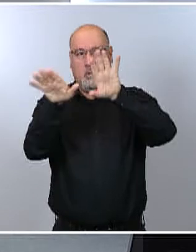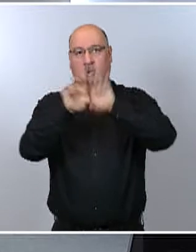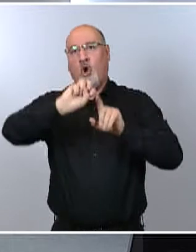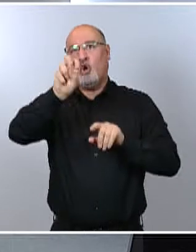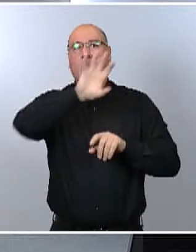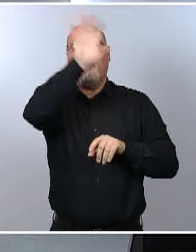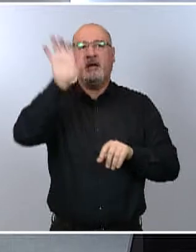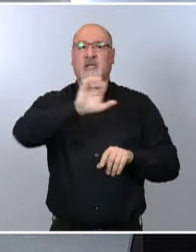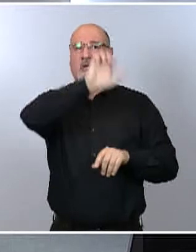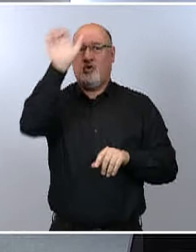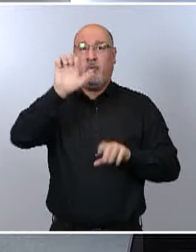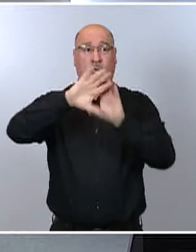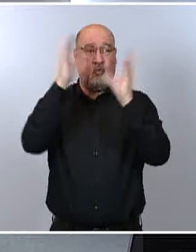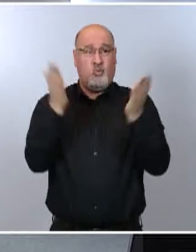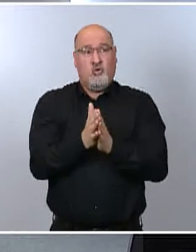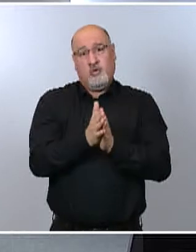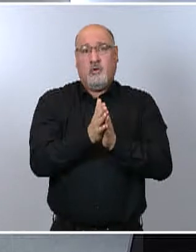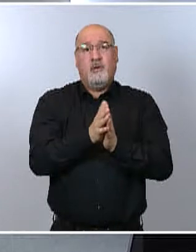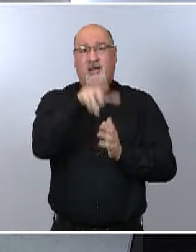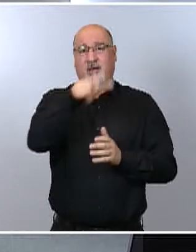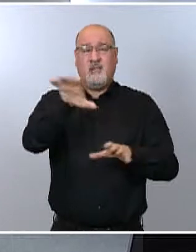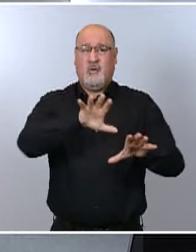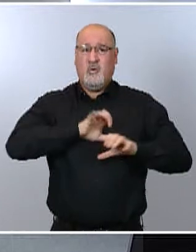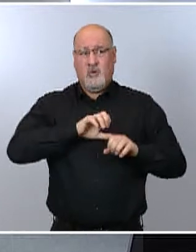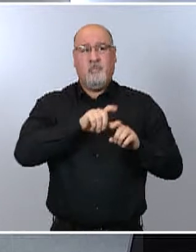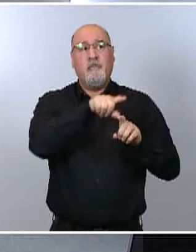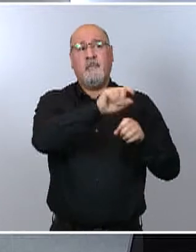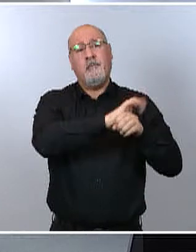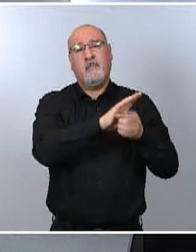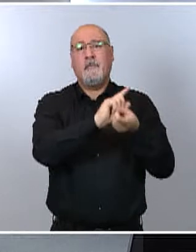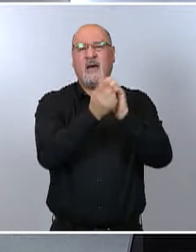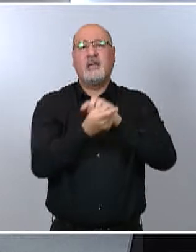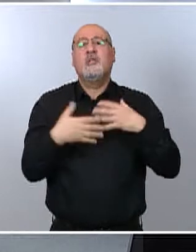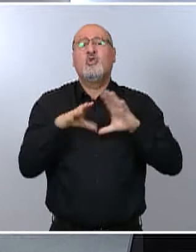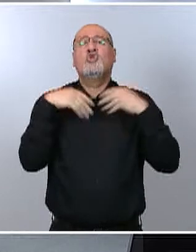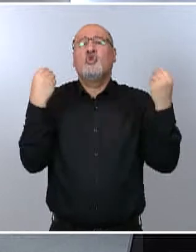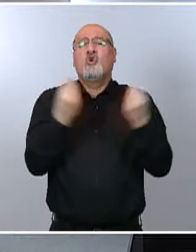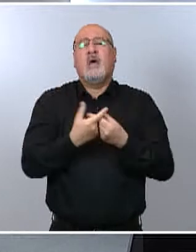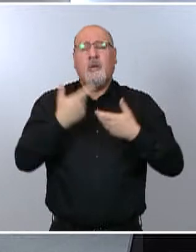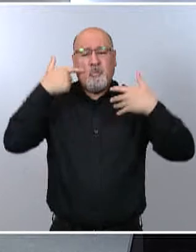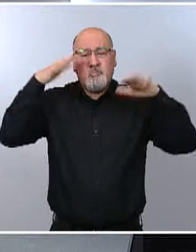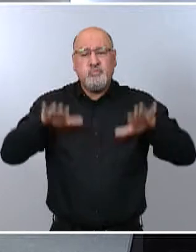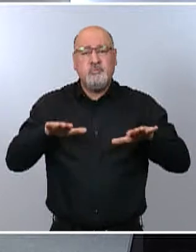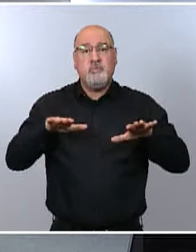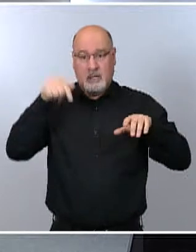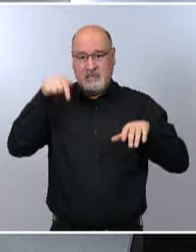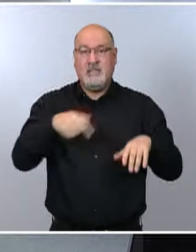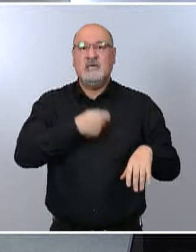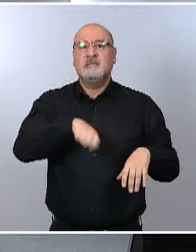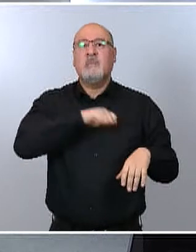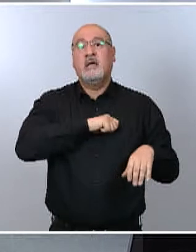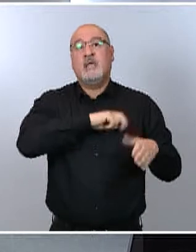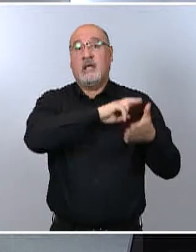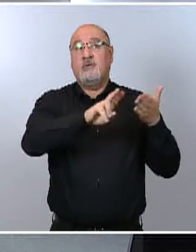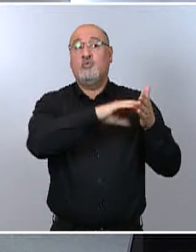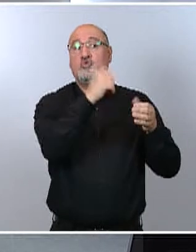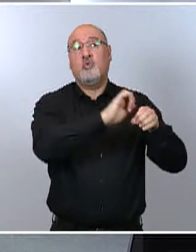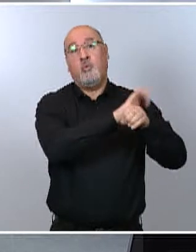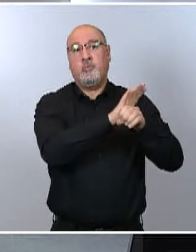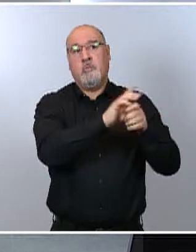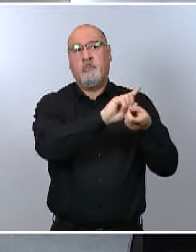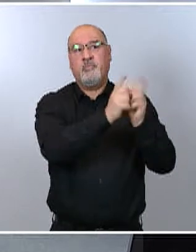mundo. Y bueno, quería saber cuál es la situación de cuántos casos se han detectado aquí en España, si es una cuestión que preocupa,